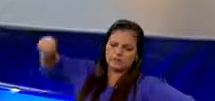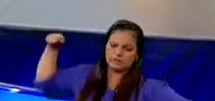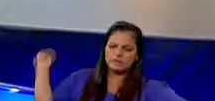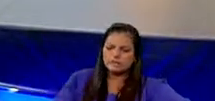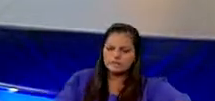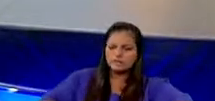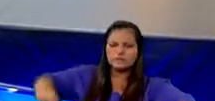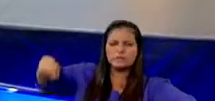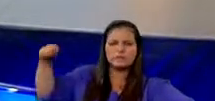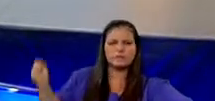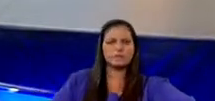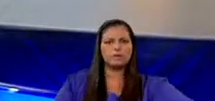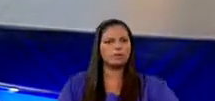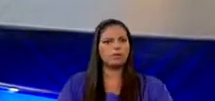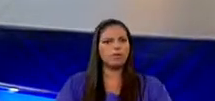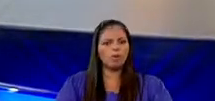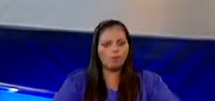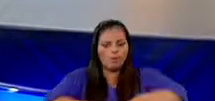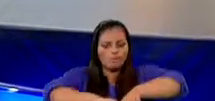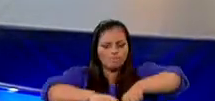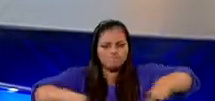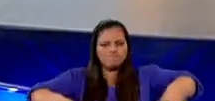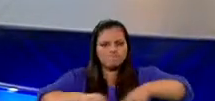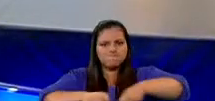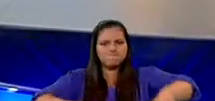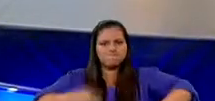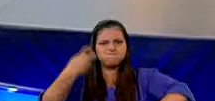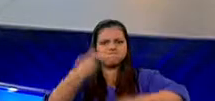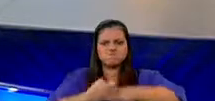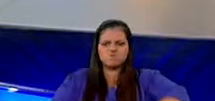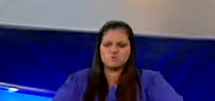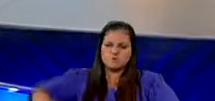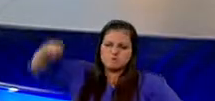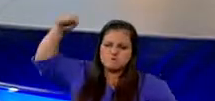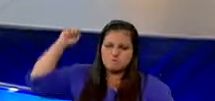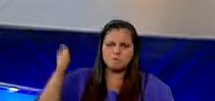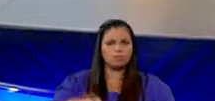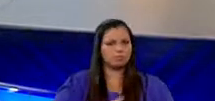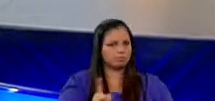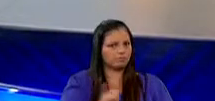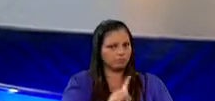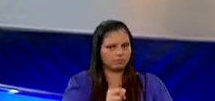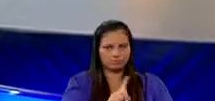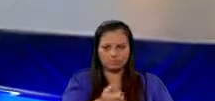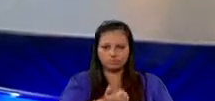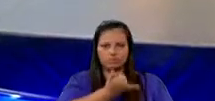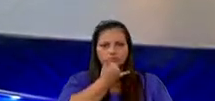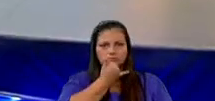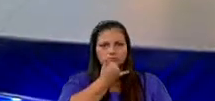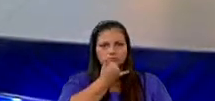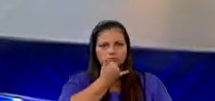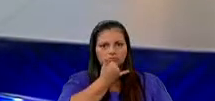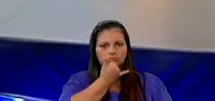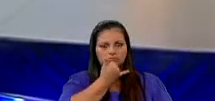eso. Y un tubo después. Y de paso un tubo. Ni a un animal tampoco. Y es su hijo. Y de paso es